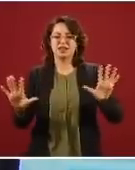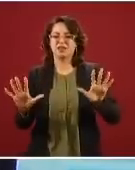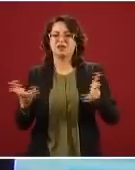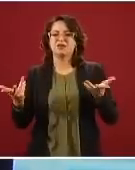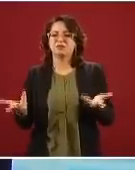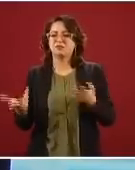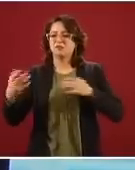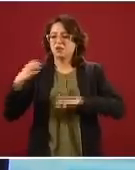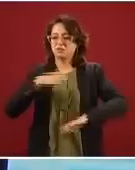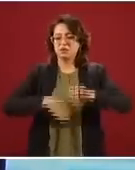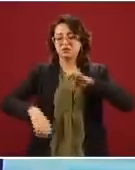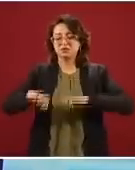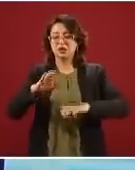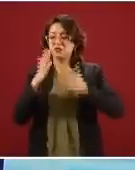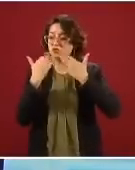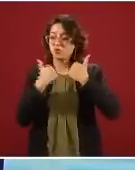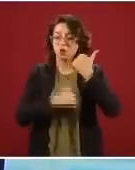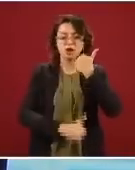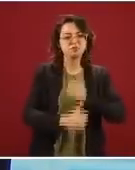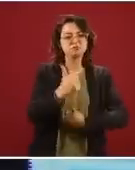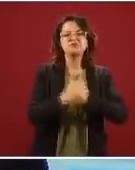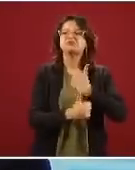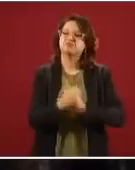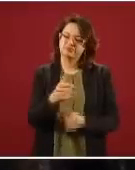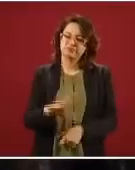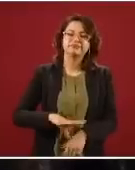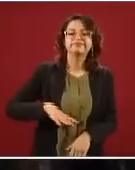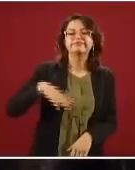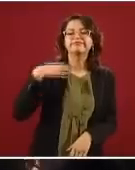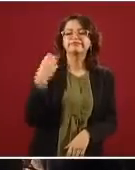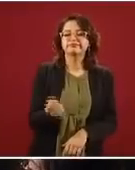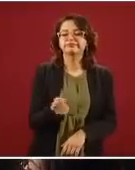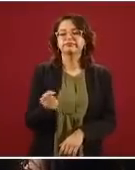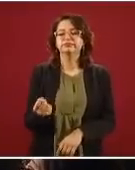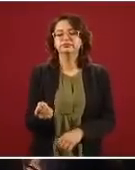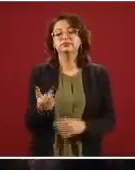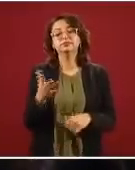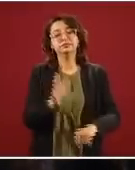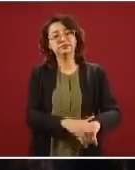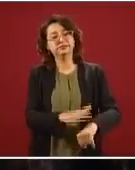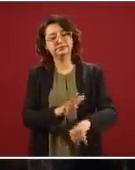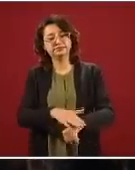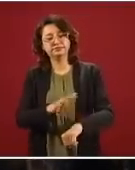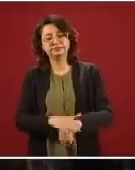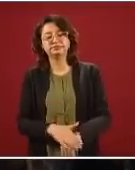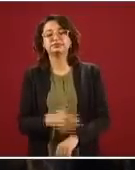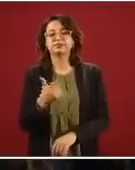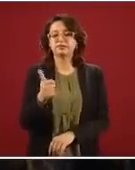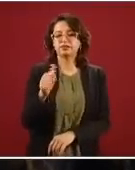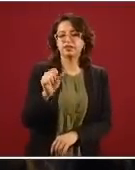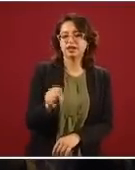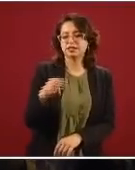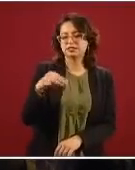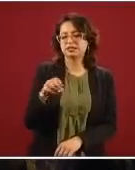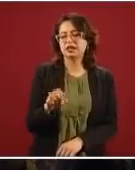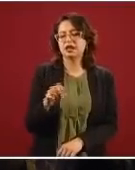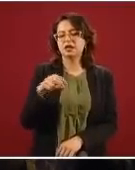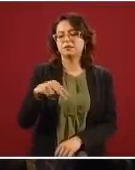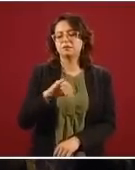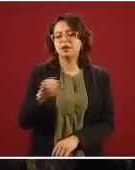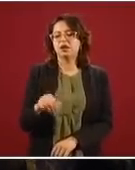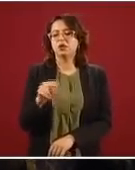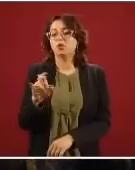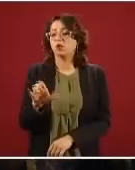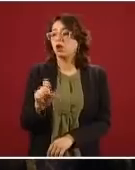cuando no tienen competencia, se mandan. Entonces, un llamado a Gas Menjuc, que así como puede dar buen precio